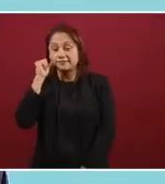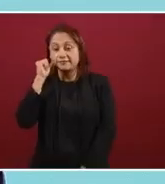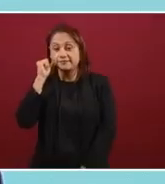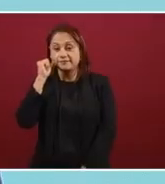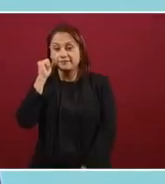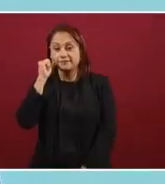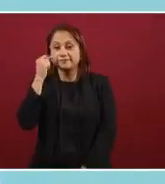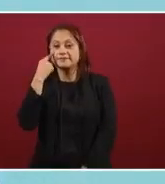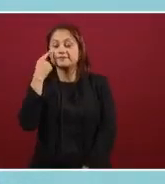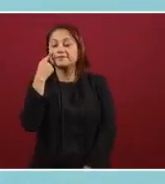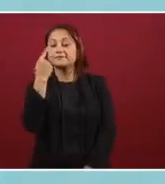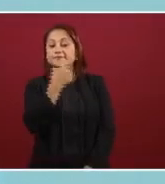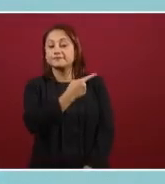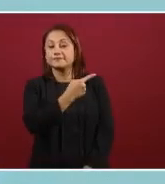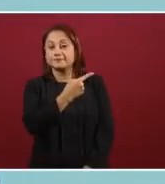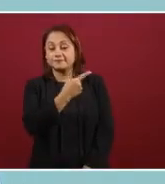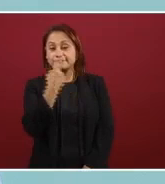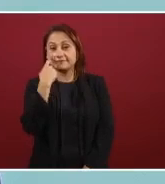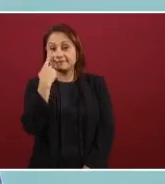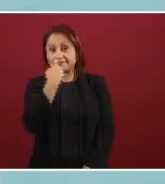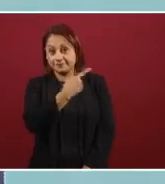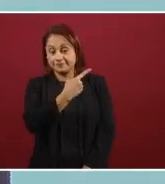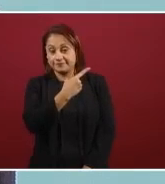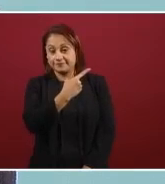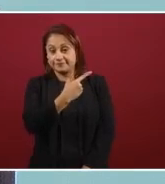Miren allá cómo estaba.